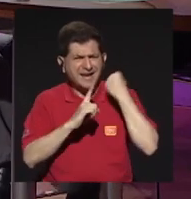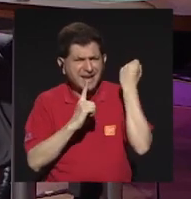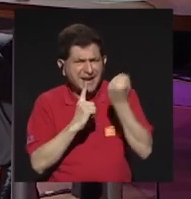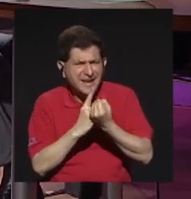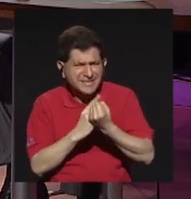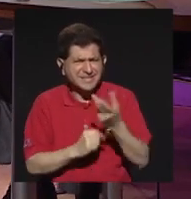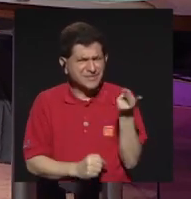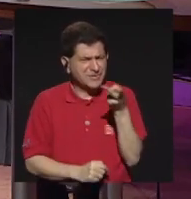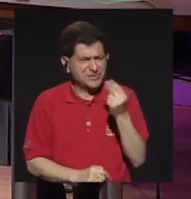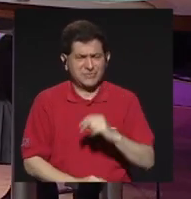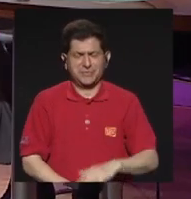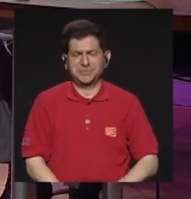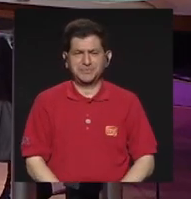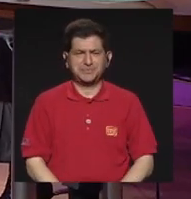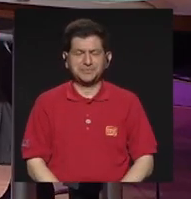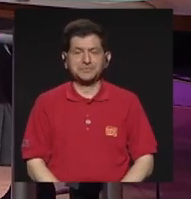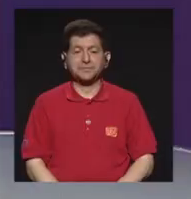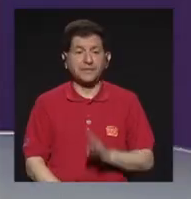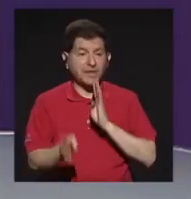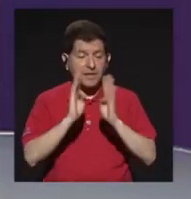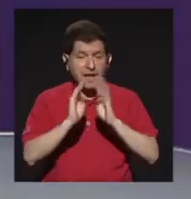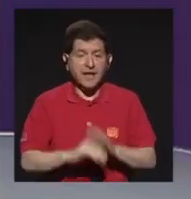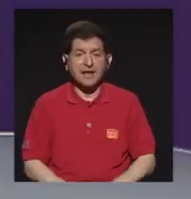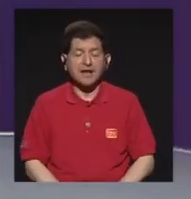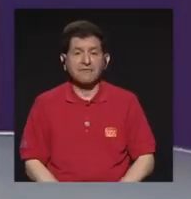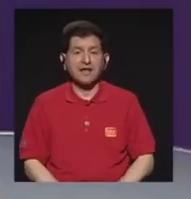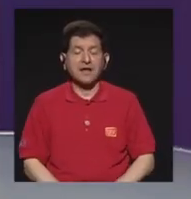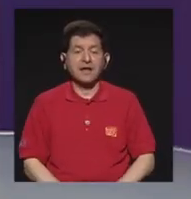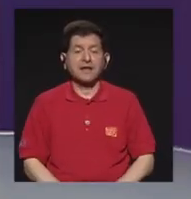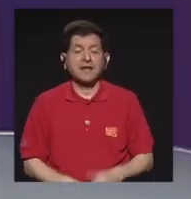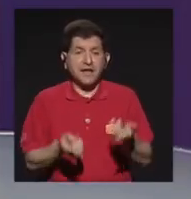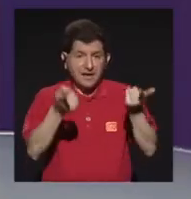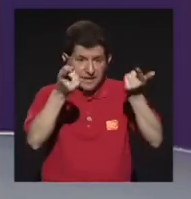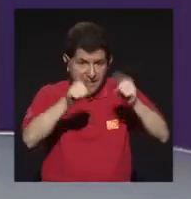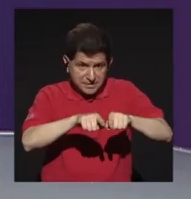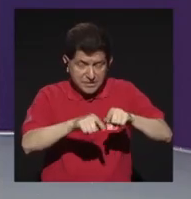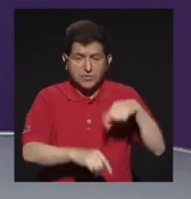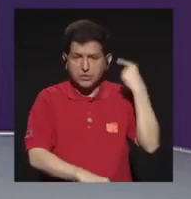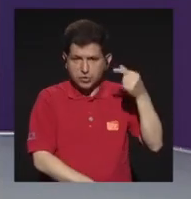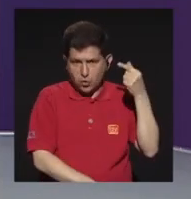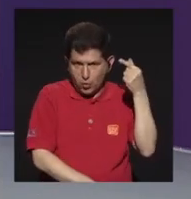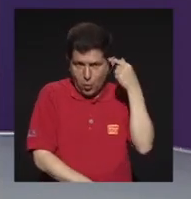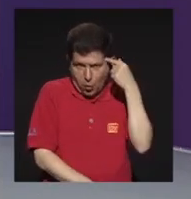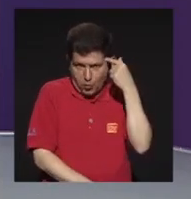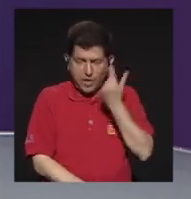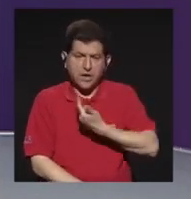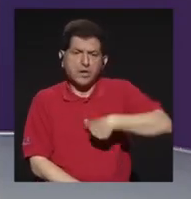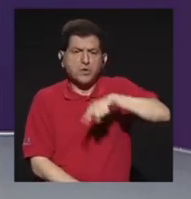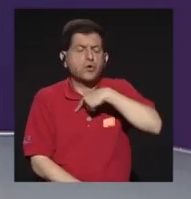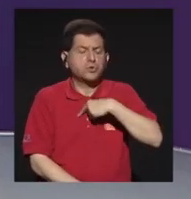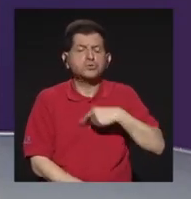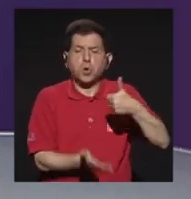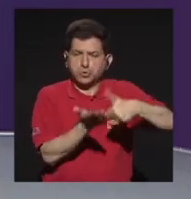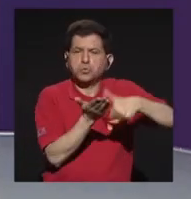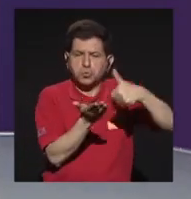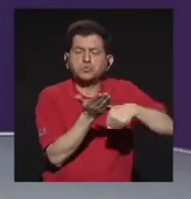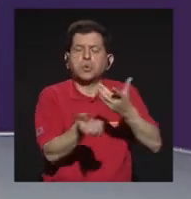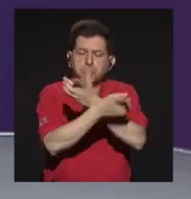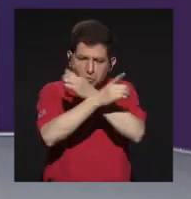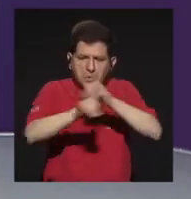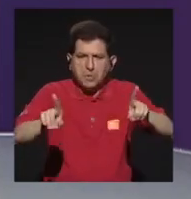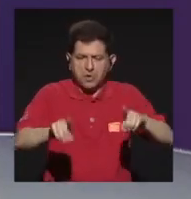jury cuando hablamos del estado de jury estamos hablando de gobiernos que hemos elegido democráticamente